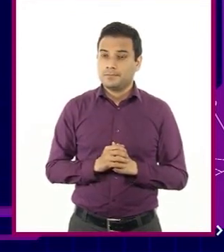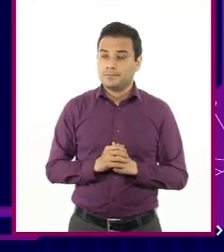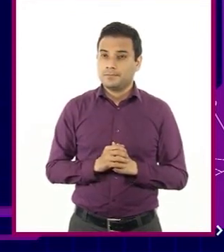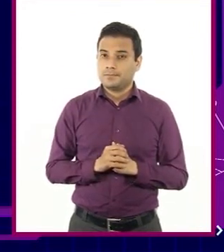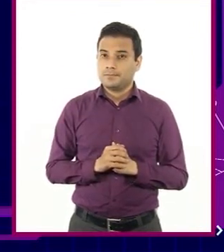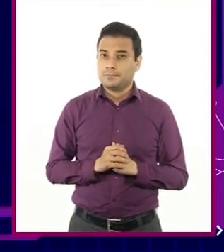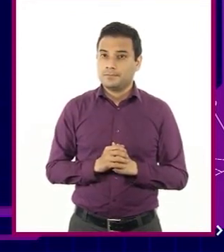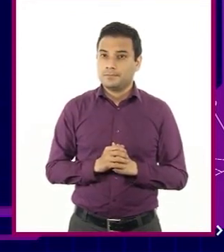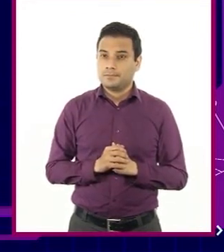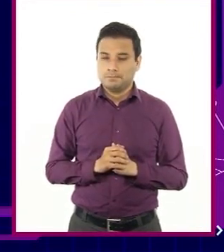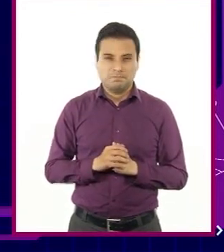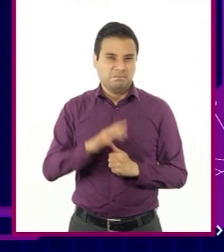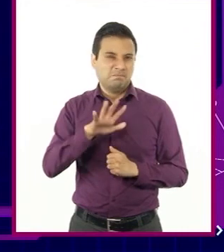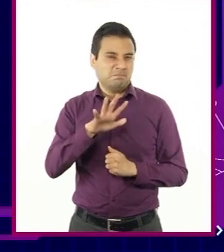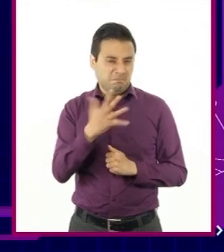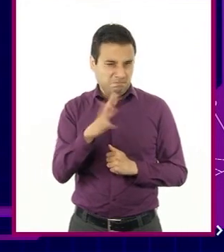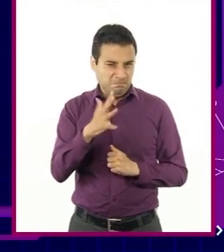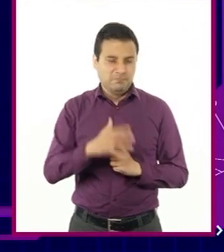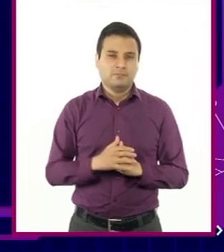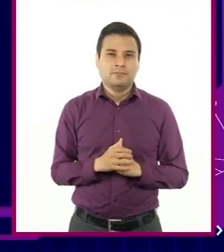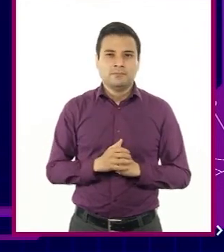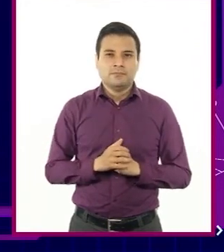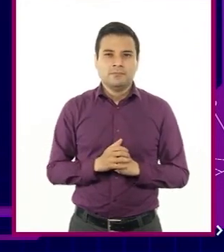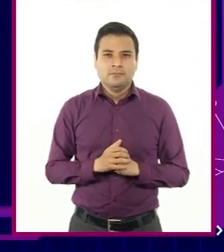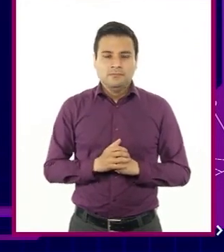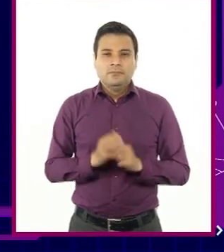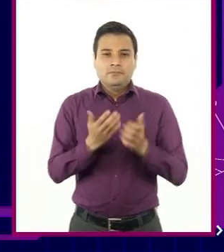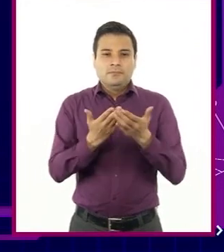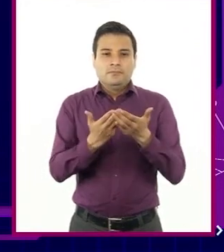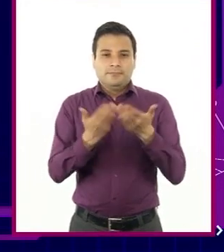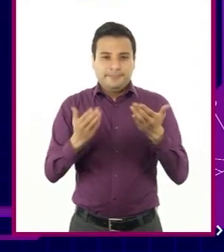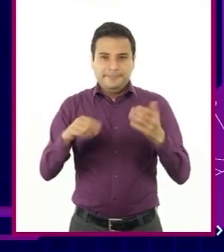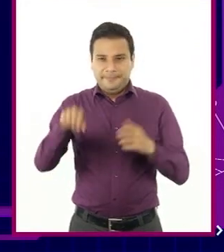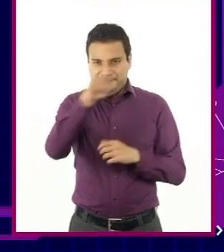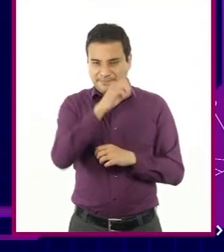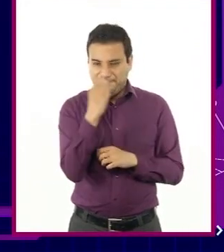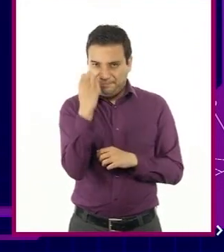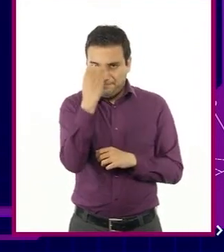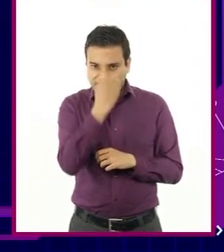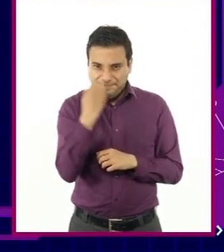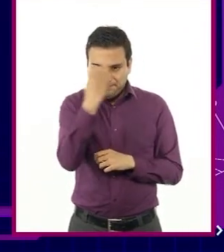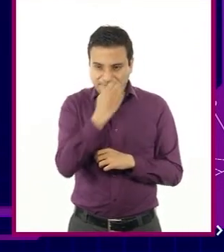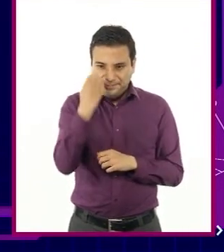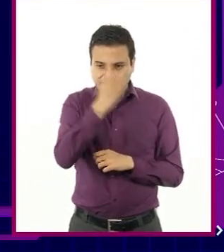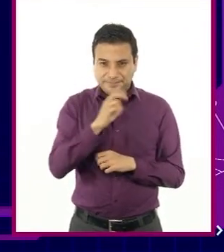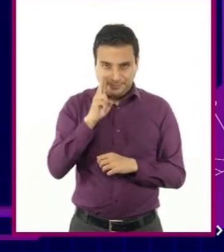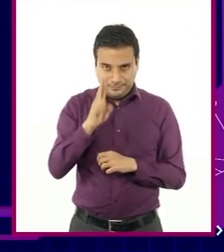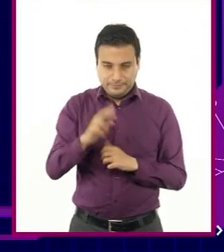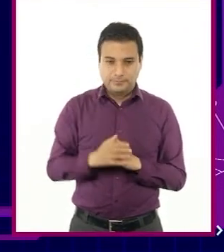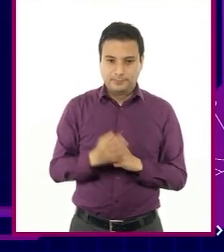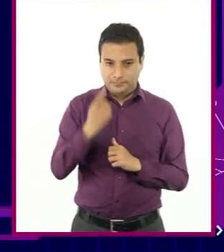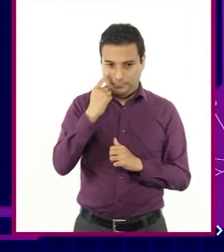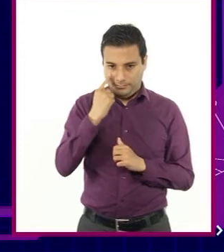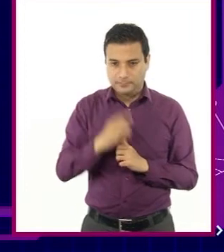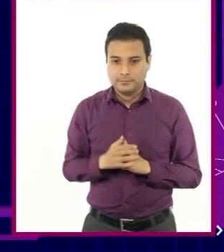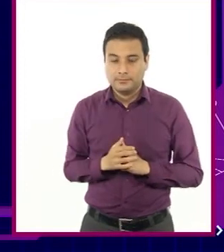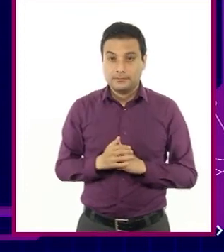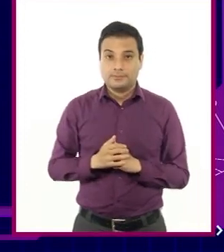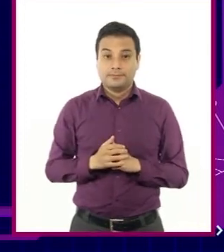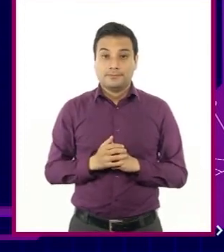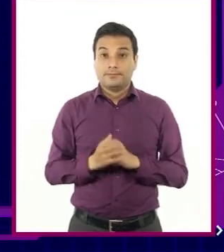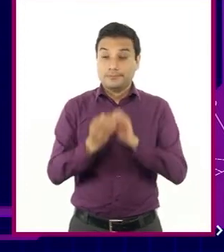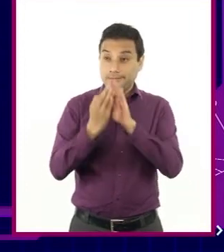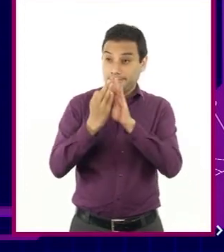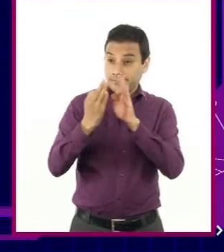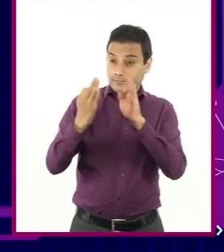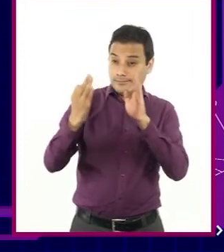23.279.527.5 pulgadas aproximadamente. Analizando los valores de la tabla, observamos que cuando tenemos longitudes largas,